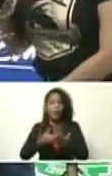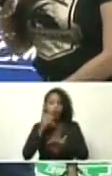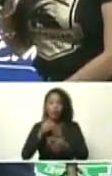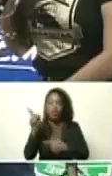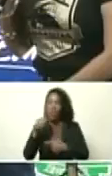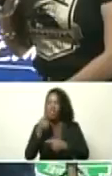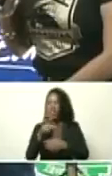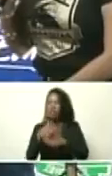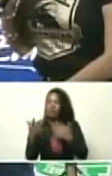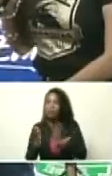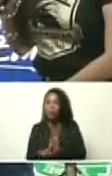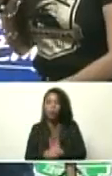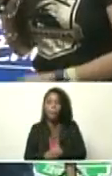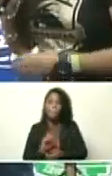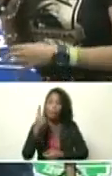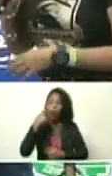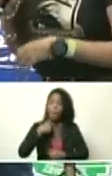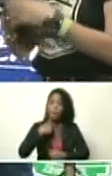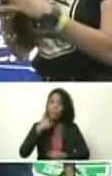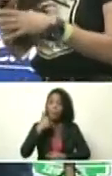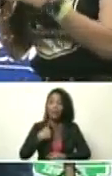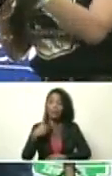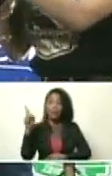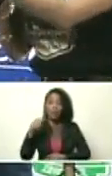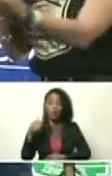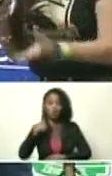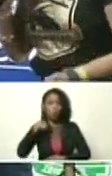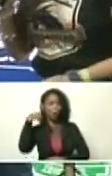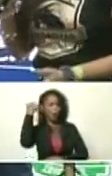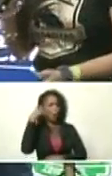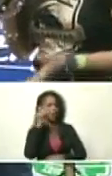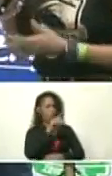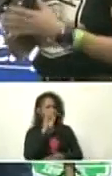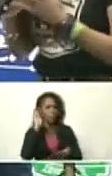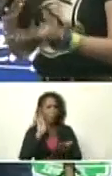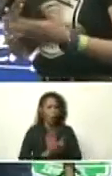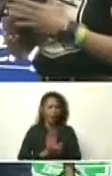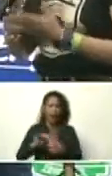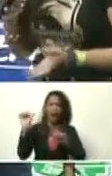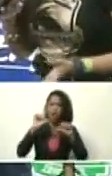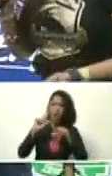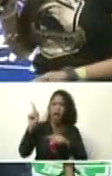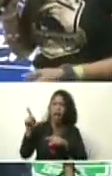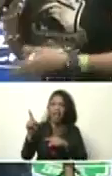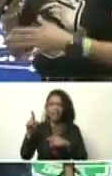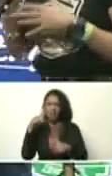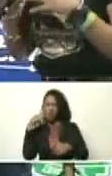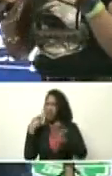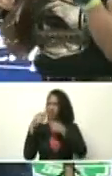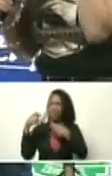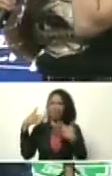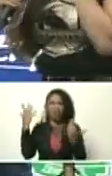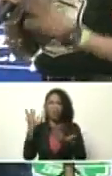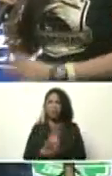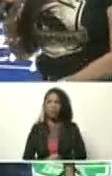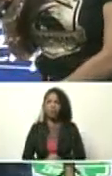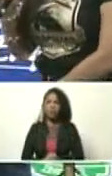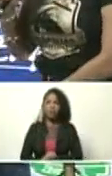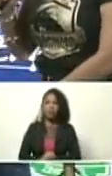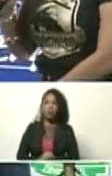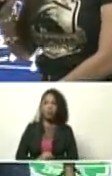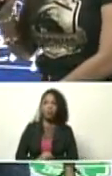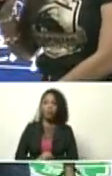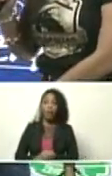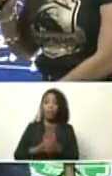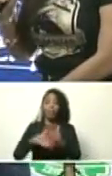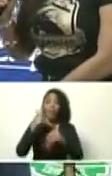decían ellos? Primero, bueno, me decían que si estaba loca, que cómo le iba a poner miel con ajonjolí y que esa vaina no se iba a vender. Ajá.